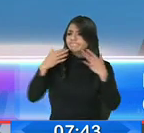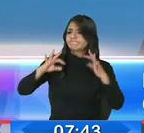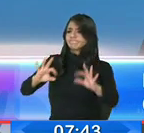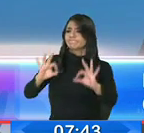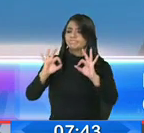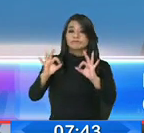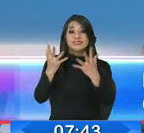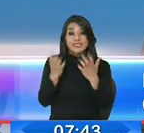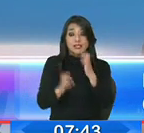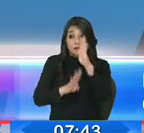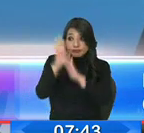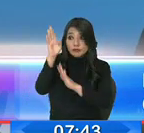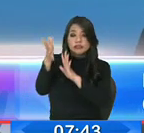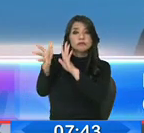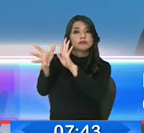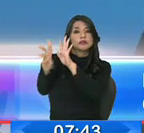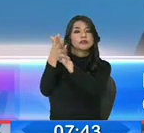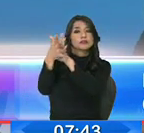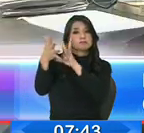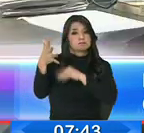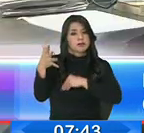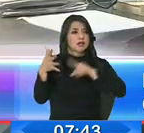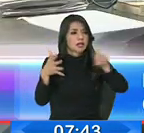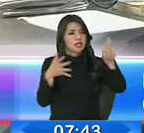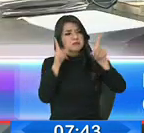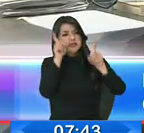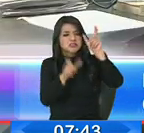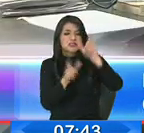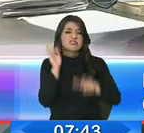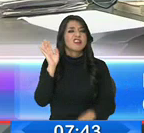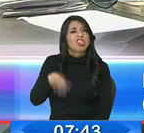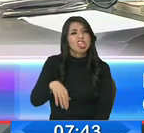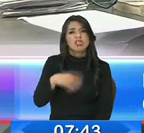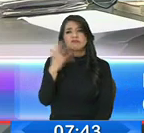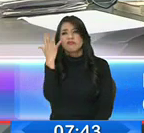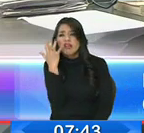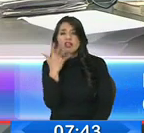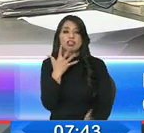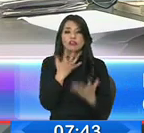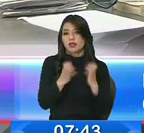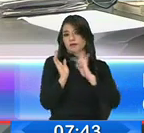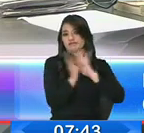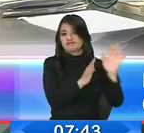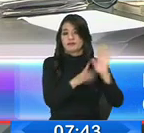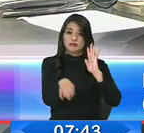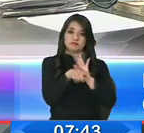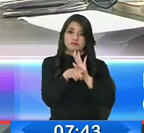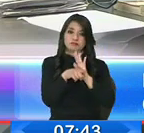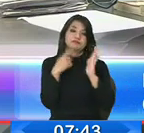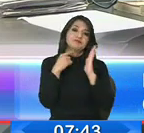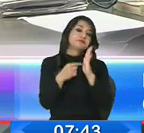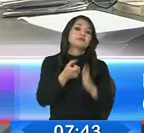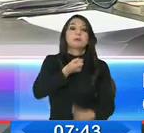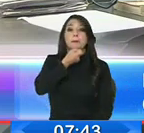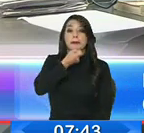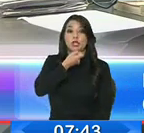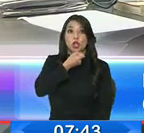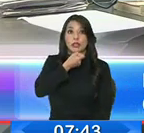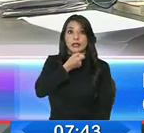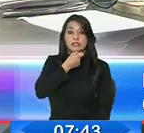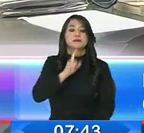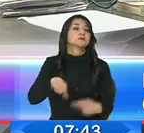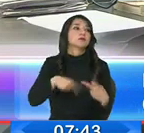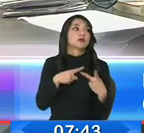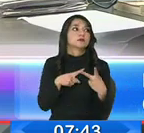Fíjate en los buenos y olvídate de los mediocres. Este fijarnos en los buenos, en medios como el periodismo, en medios